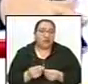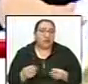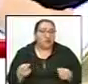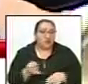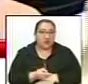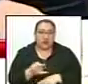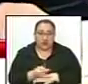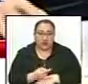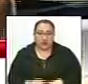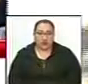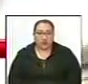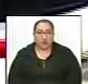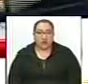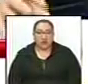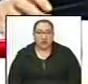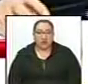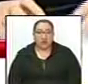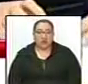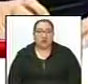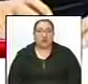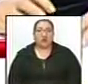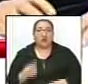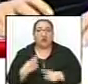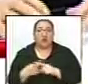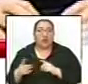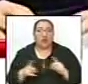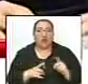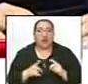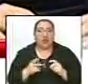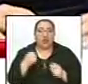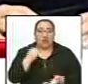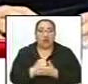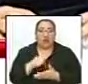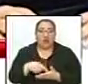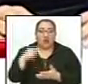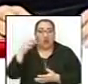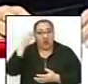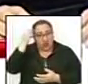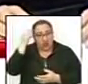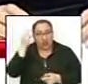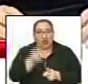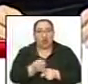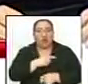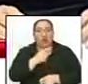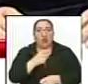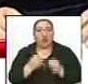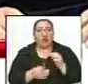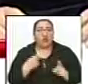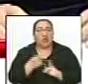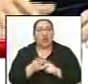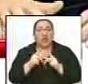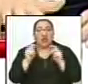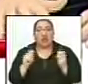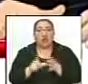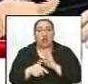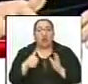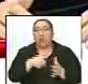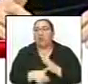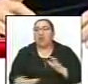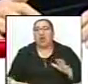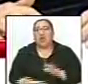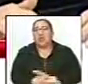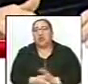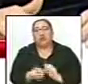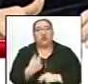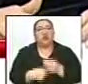muchas acusaciones por debatir y aprobar políticamente llegan al Poder Judicial, llegan al Tribunal y terminan en el archivo